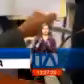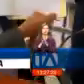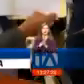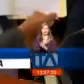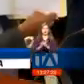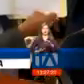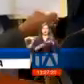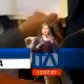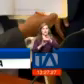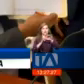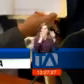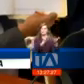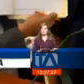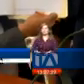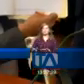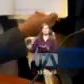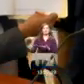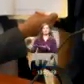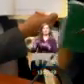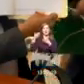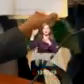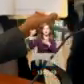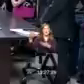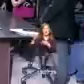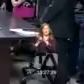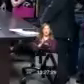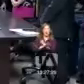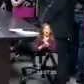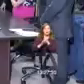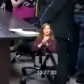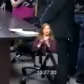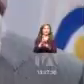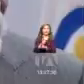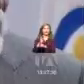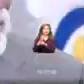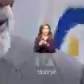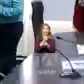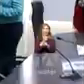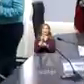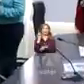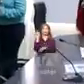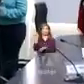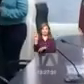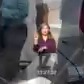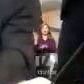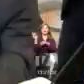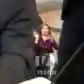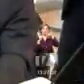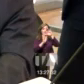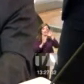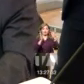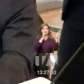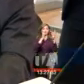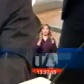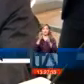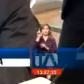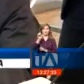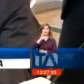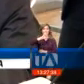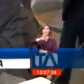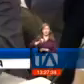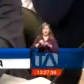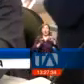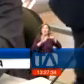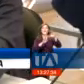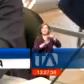recibiera. Dijo que quienes sí han cometido proselitismo político fueron los consejeros de Participación Transitorio. El fallecido Julio César